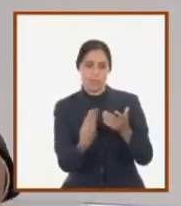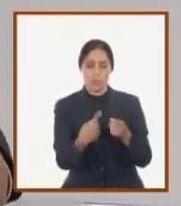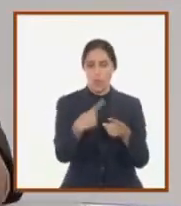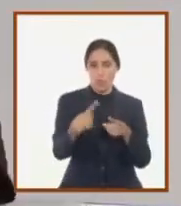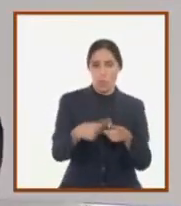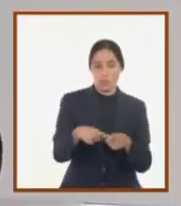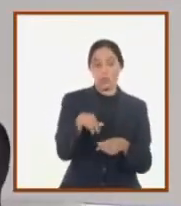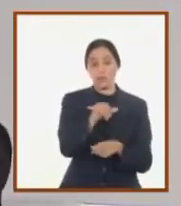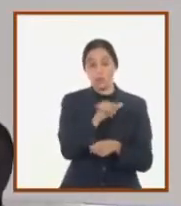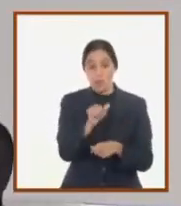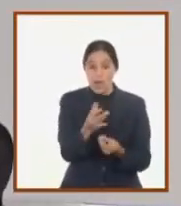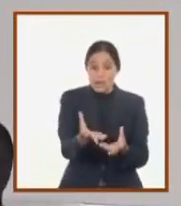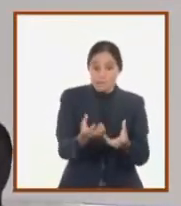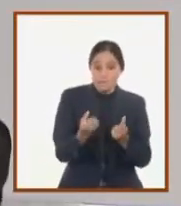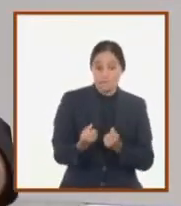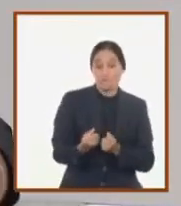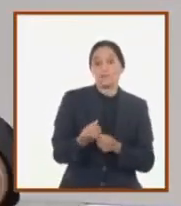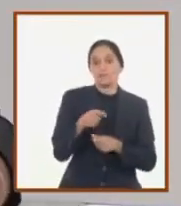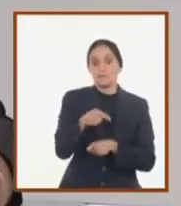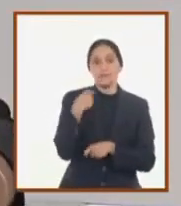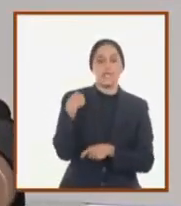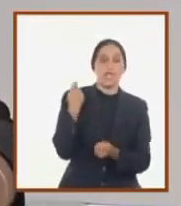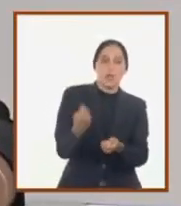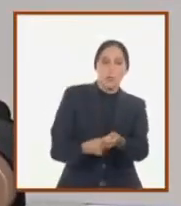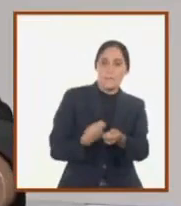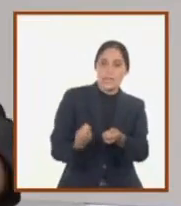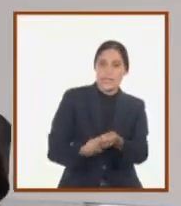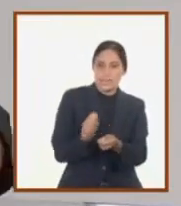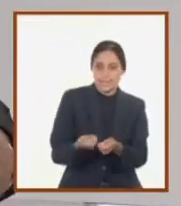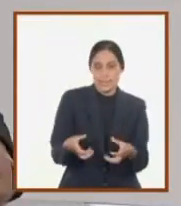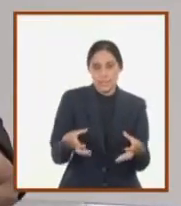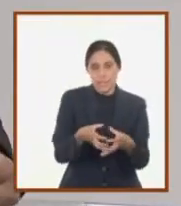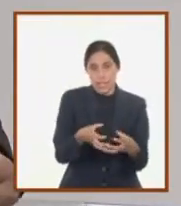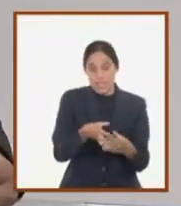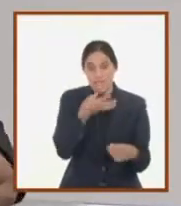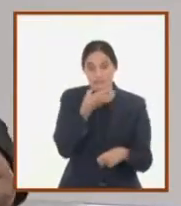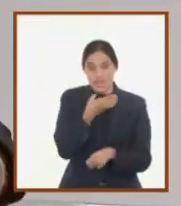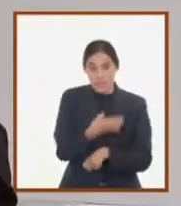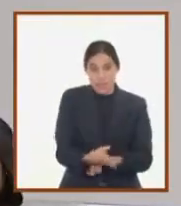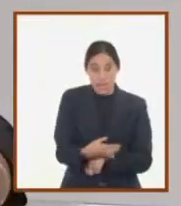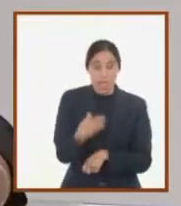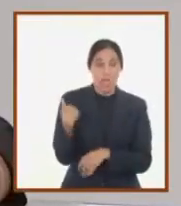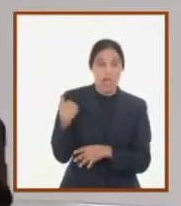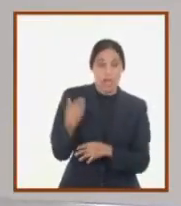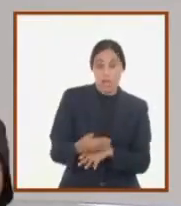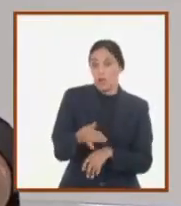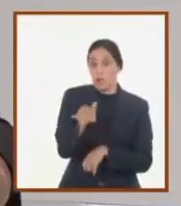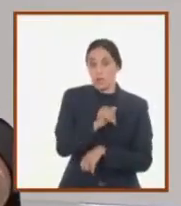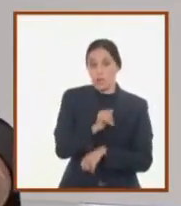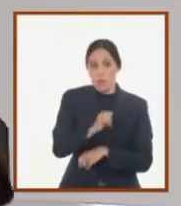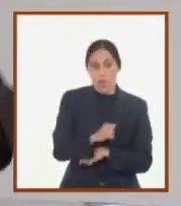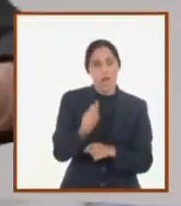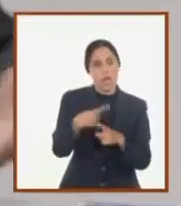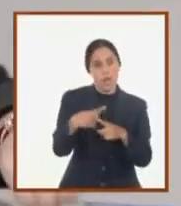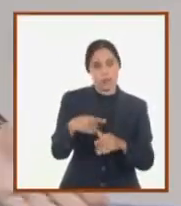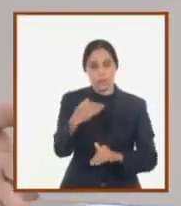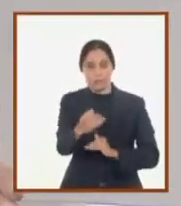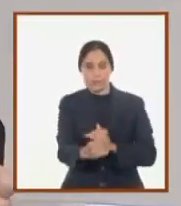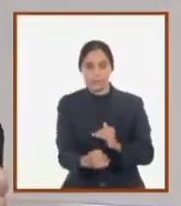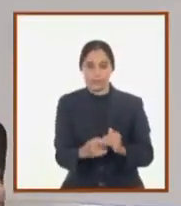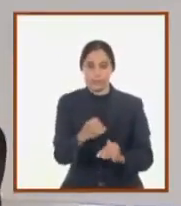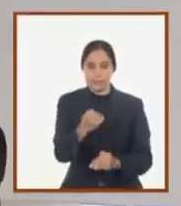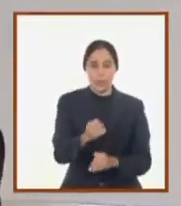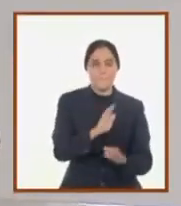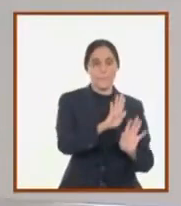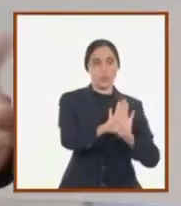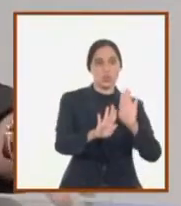se han podido recuperar y objetos incluso de Fidel que después también han tributado a otros centros y a otros museos al